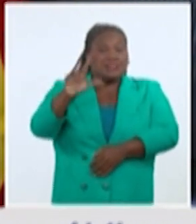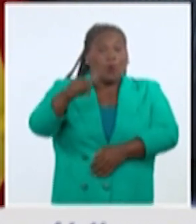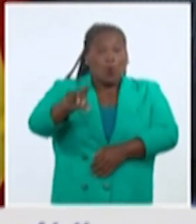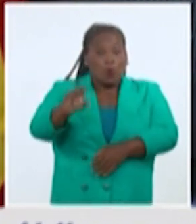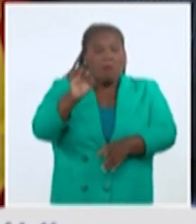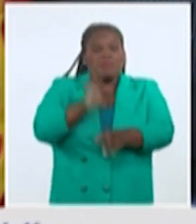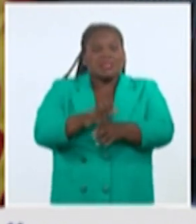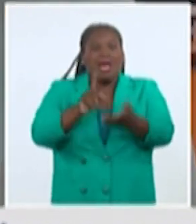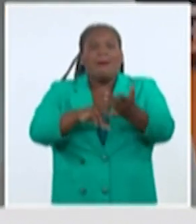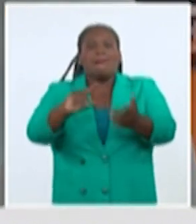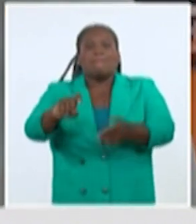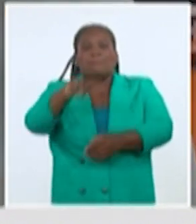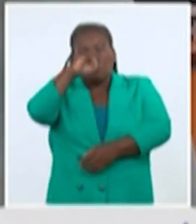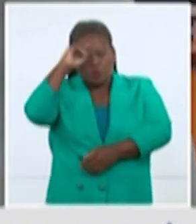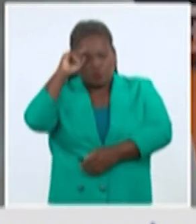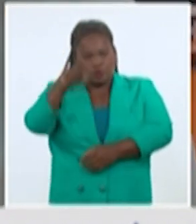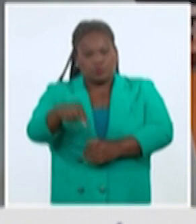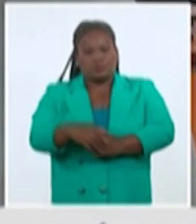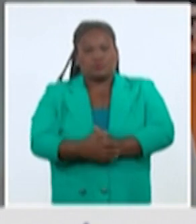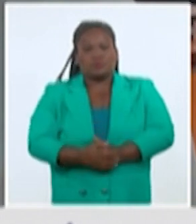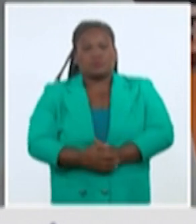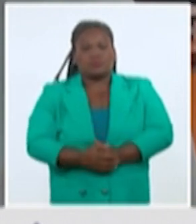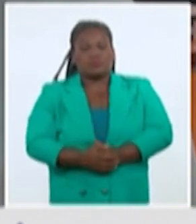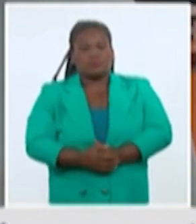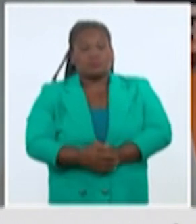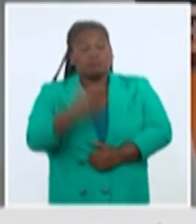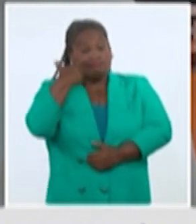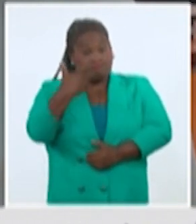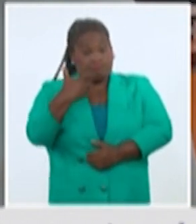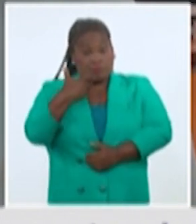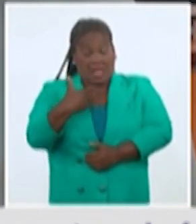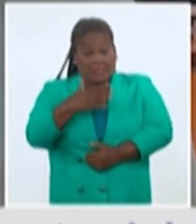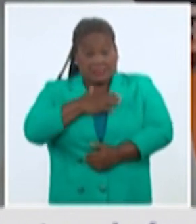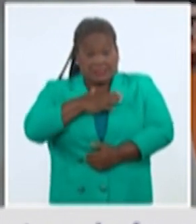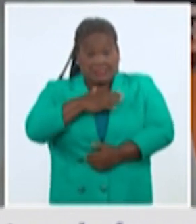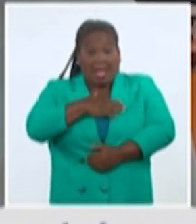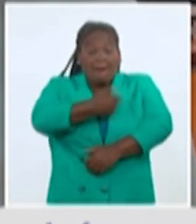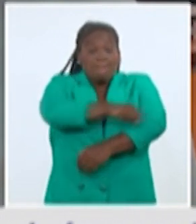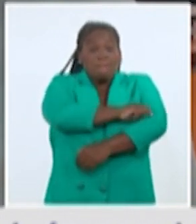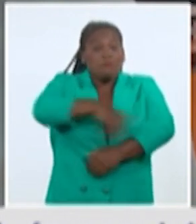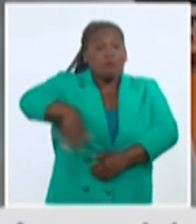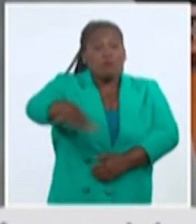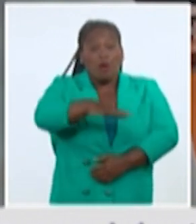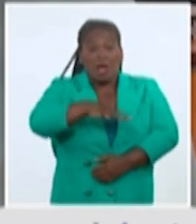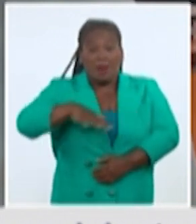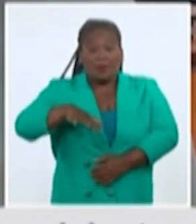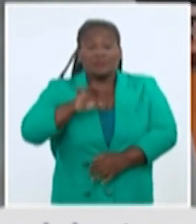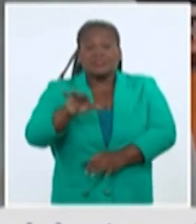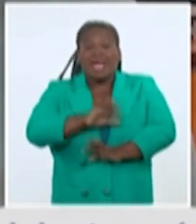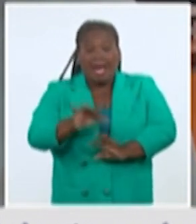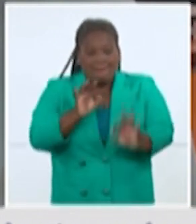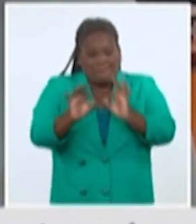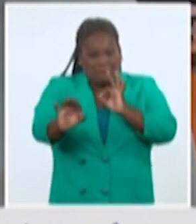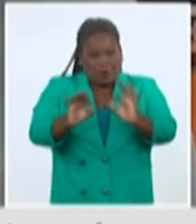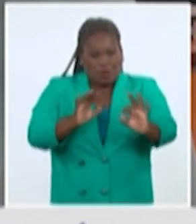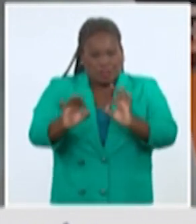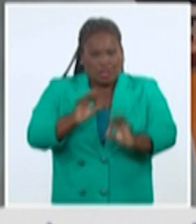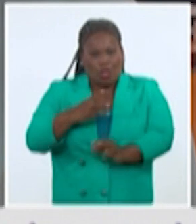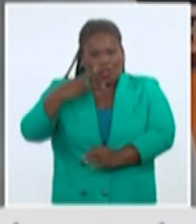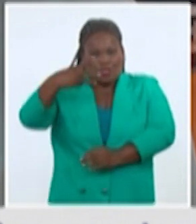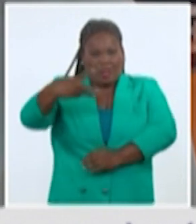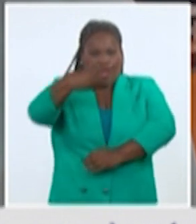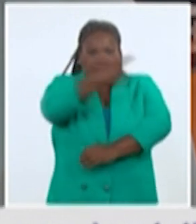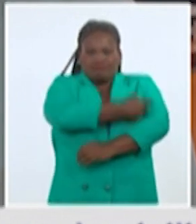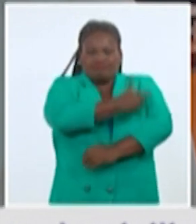de agosto. Importante que nuestra población, una vez que se proteja con las 3 dosis, mantenga